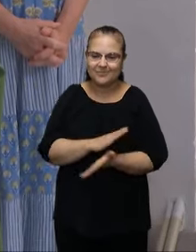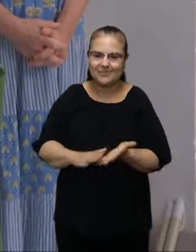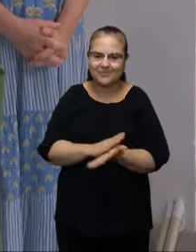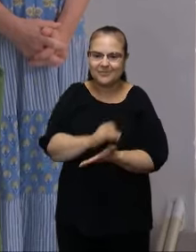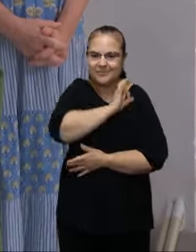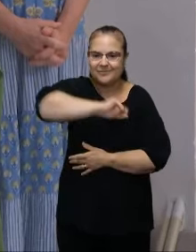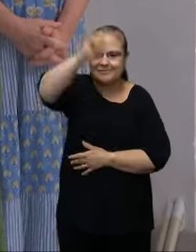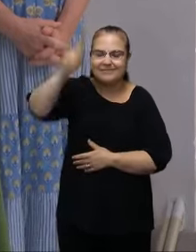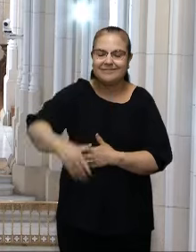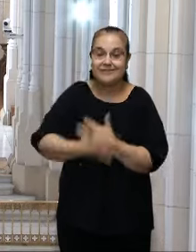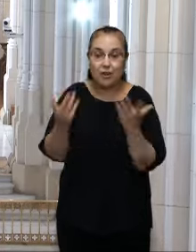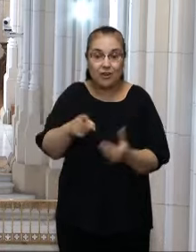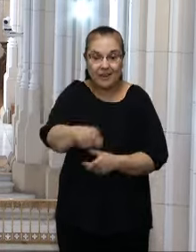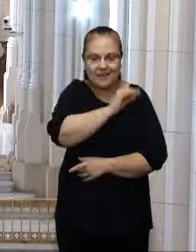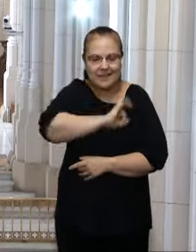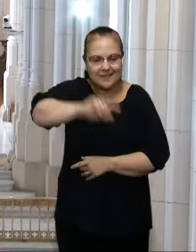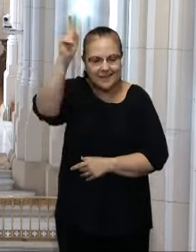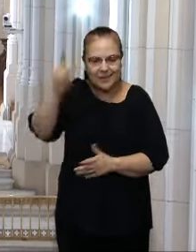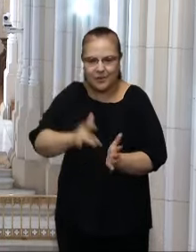Palabra del Señor.